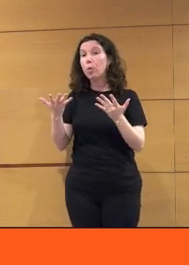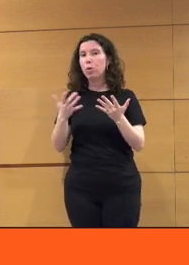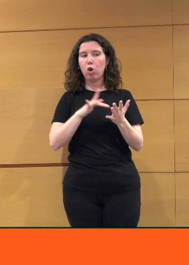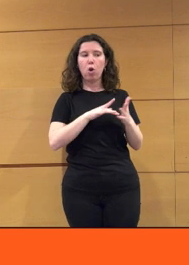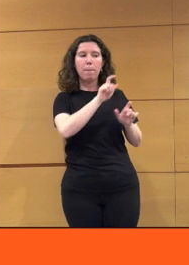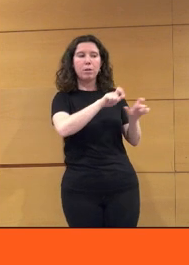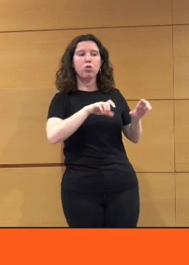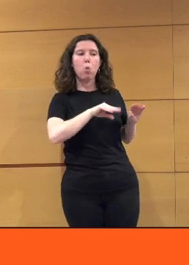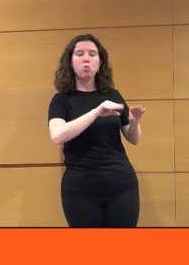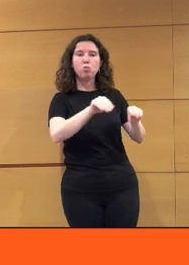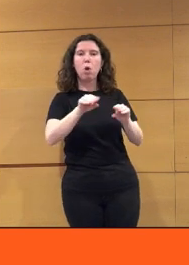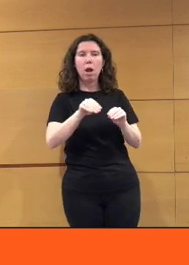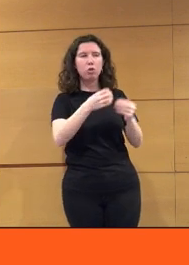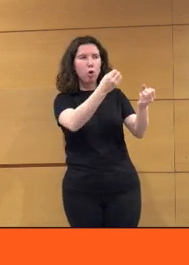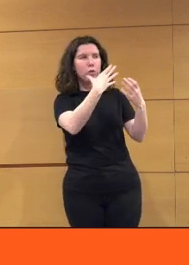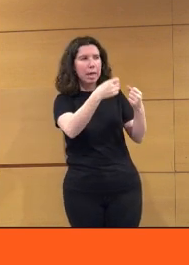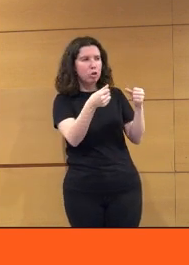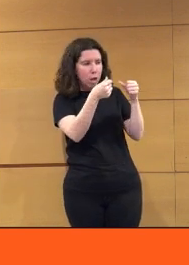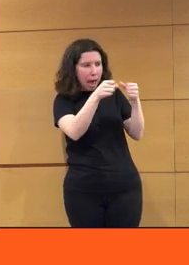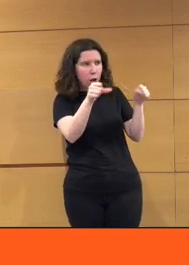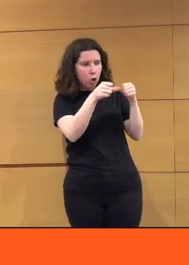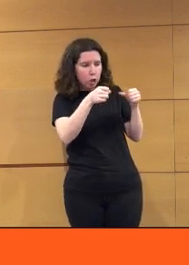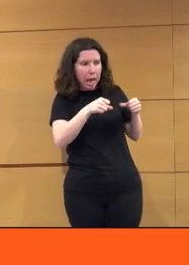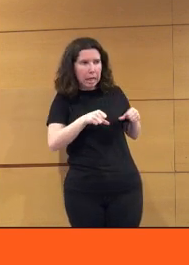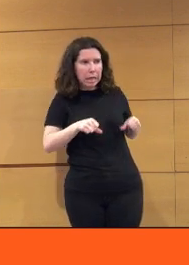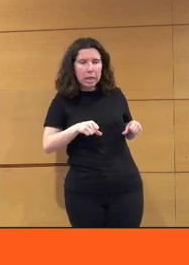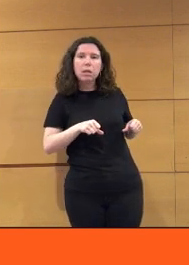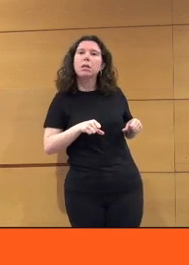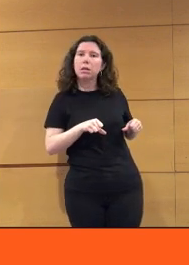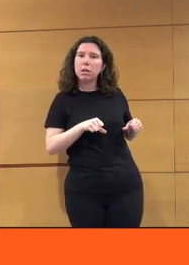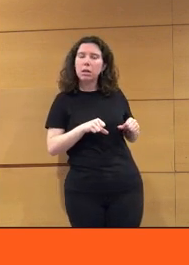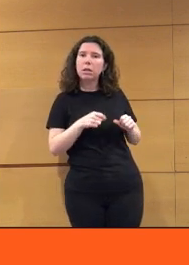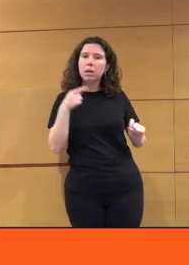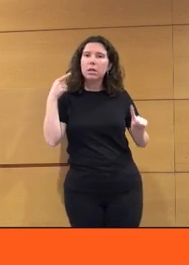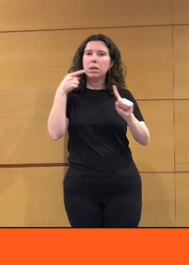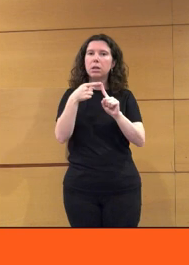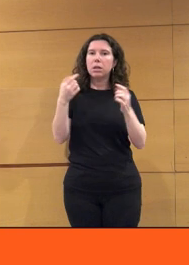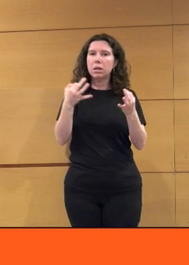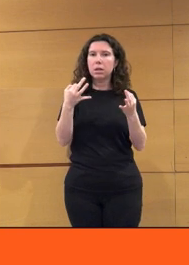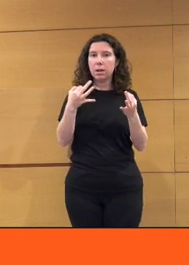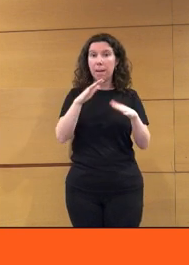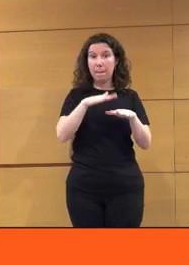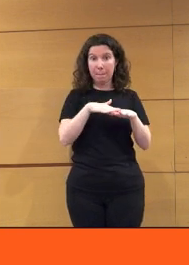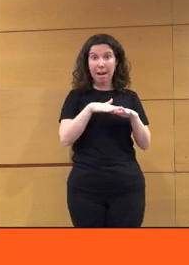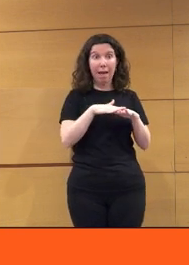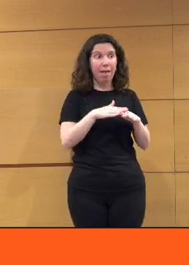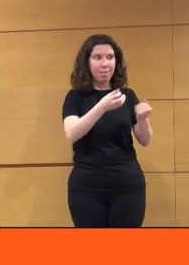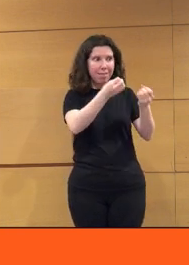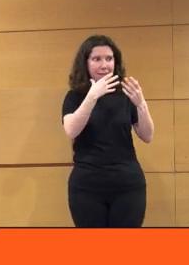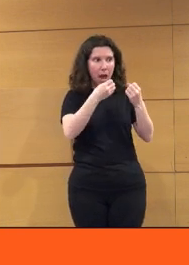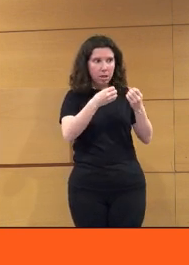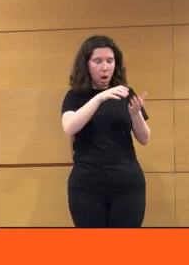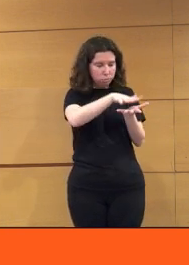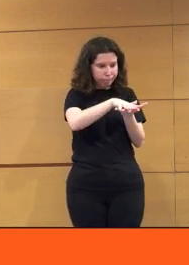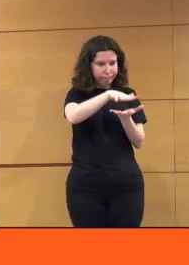es decir, recolectamos datos de información de usuarios para tener un dataset que pueda ser utilizado para